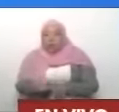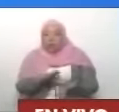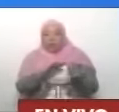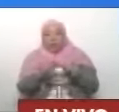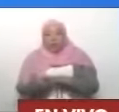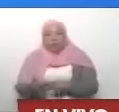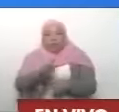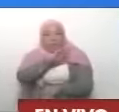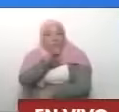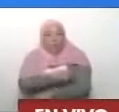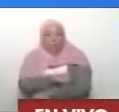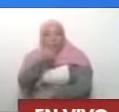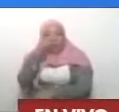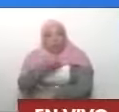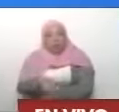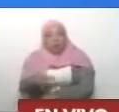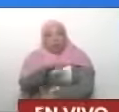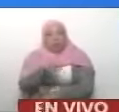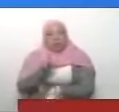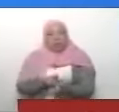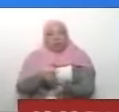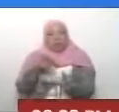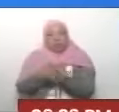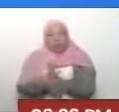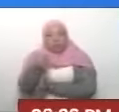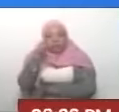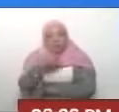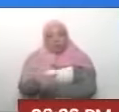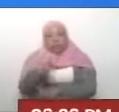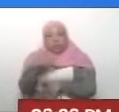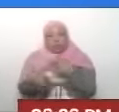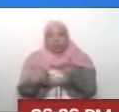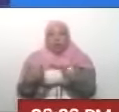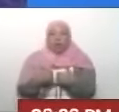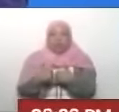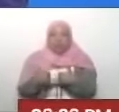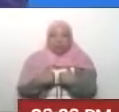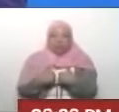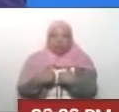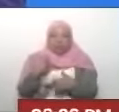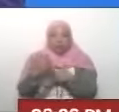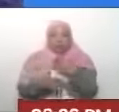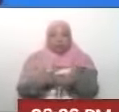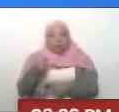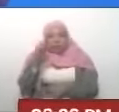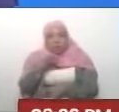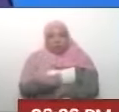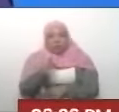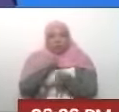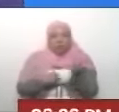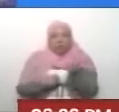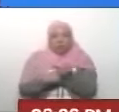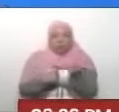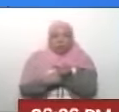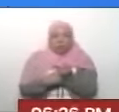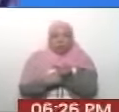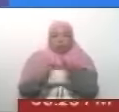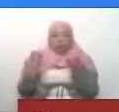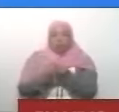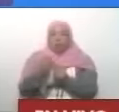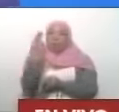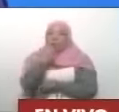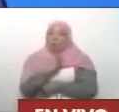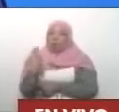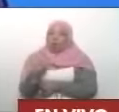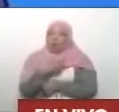que nos da la fuerza como pueblo, para que el concepto pueblo pueda ser efectivo. Porque si no somos simplemente una población, que ocupamos un